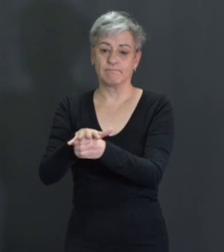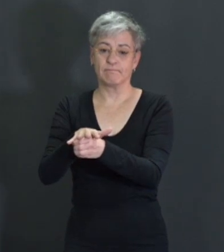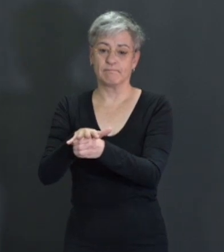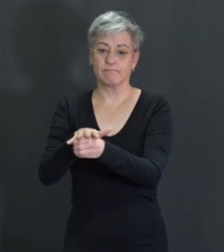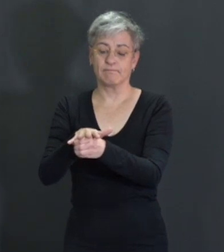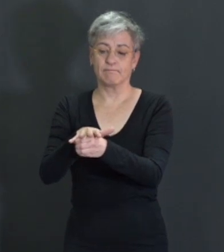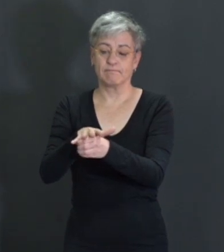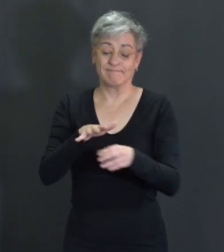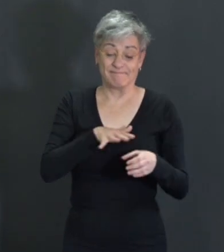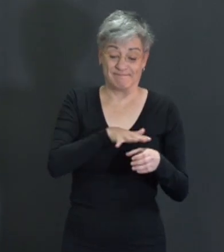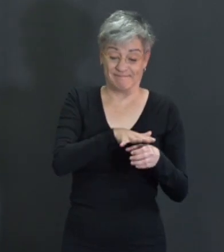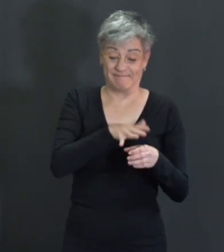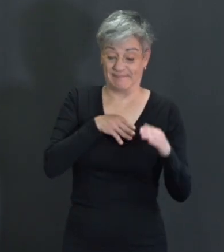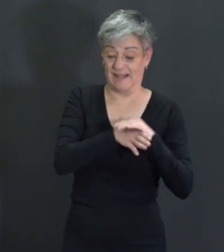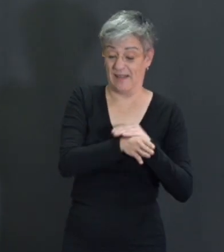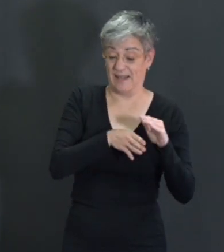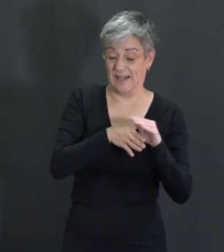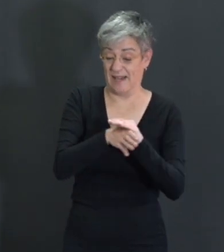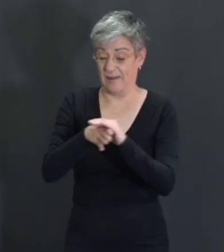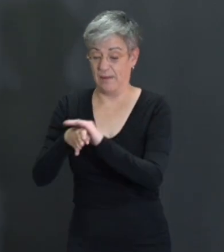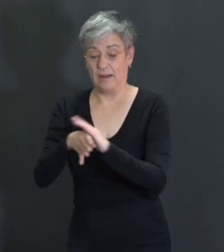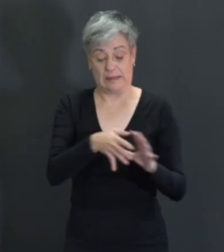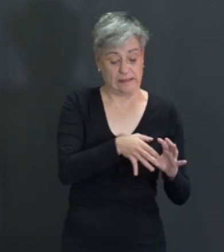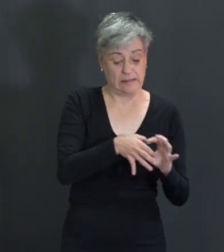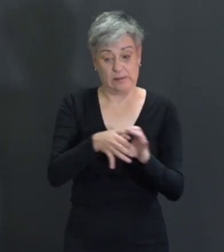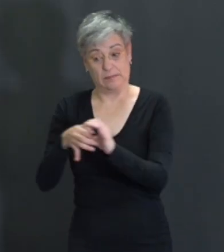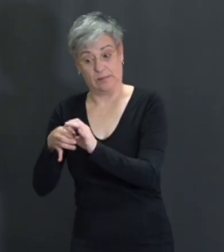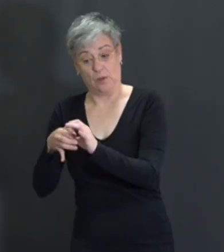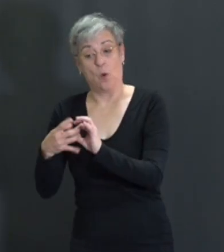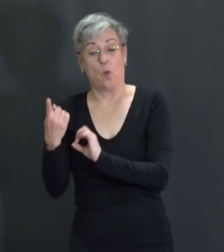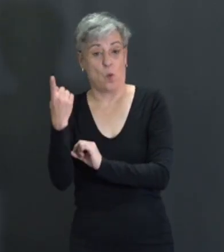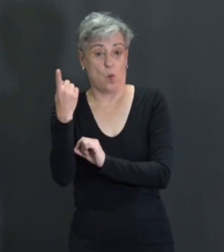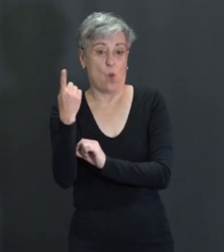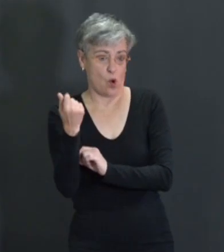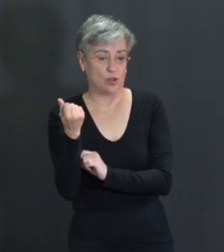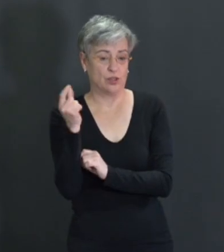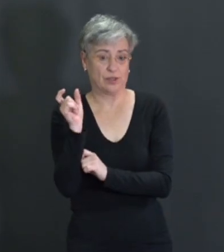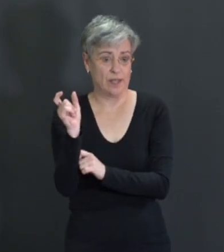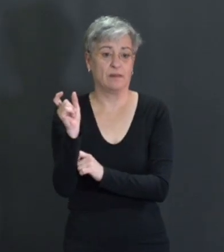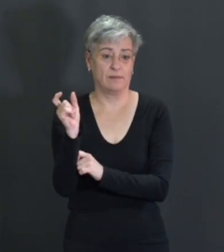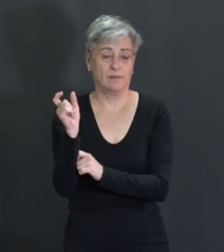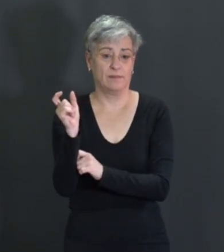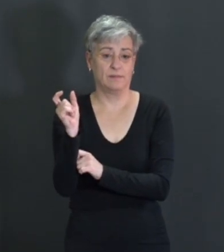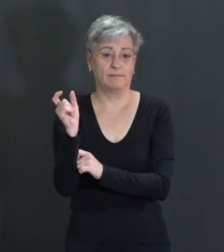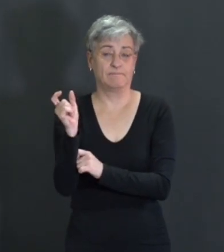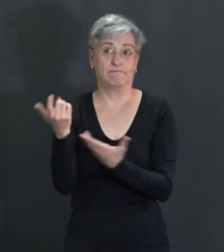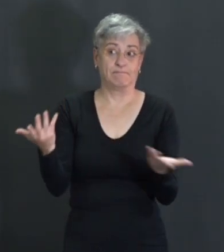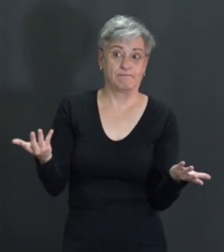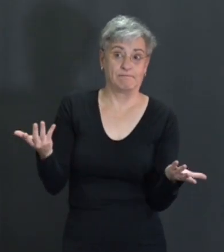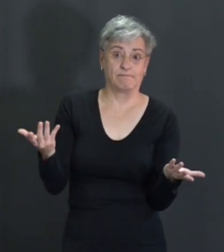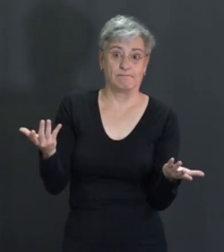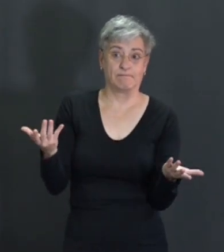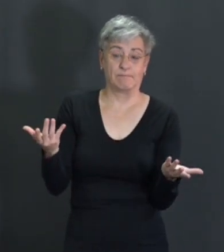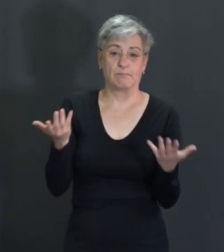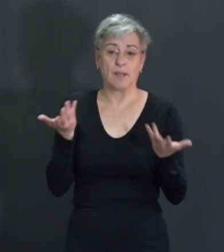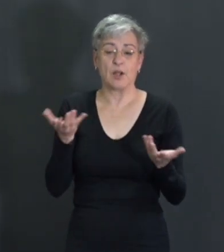se relaciona directamente con un coste, no con una inversión, no, se relaciona con un coste, cuando verdaderamente constituye